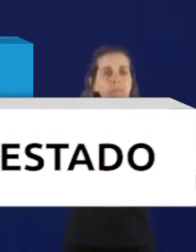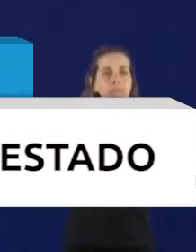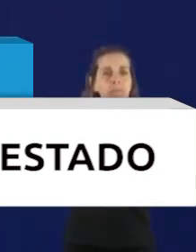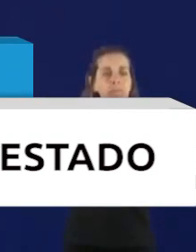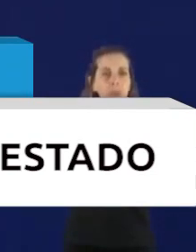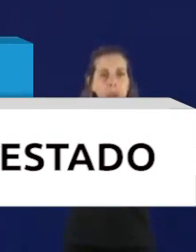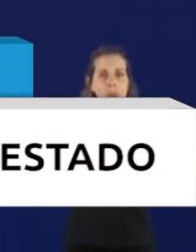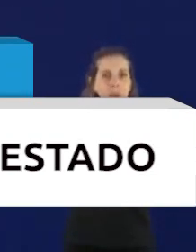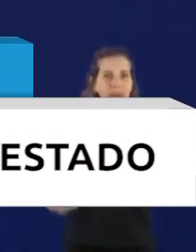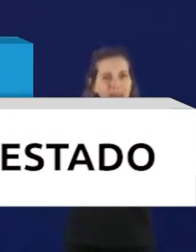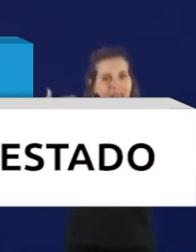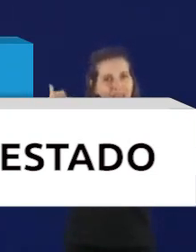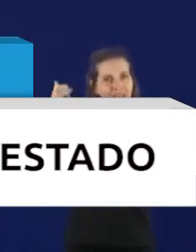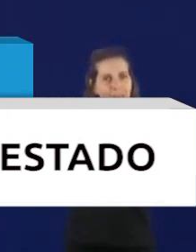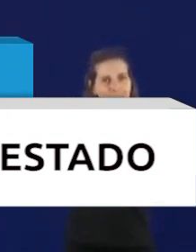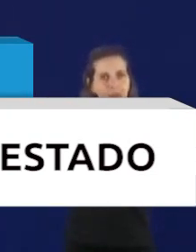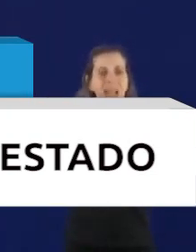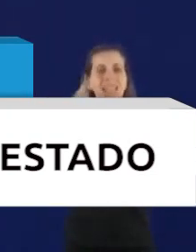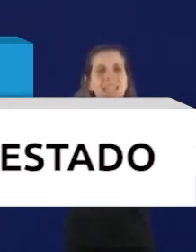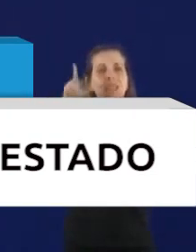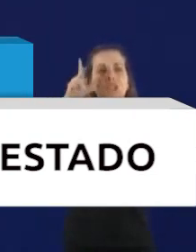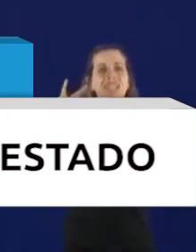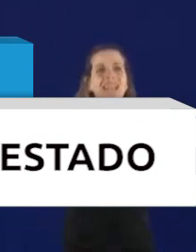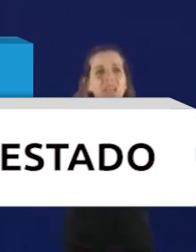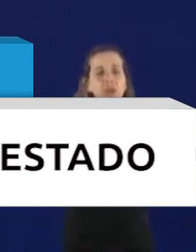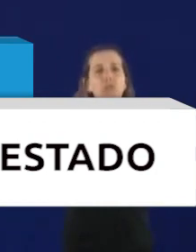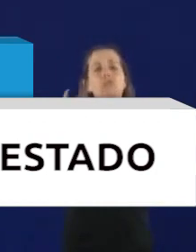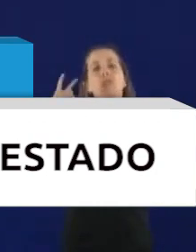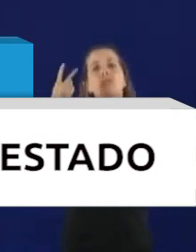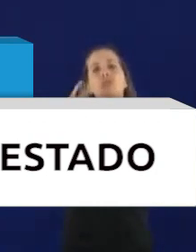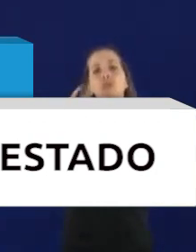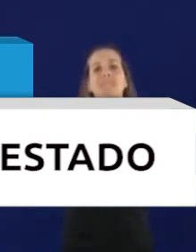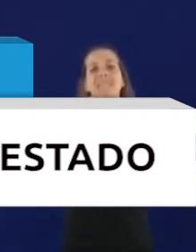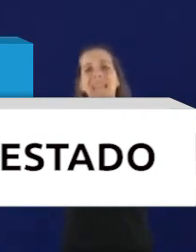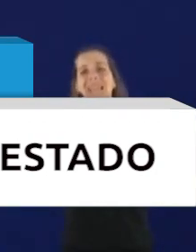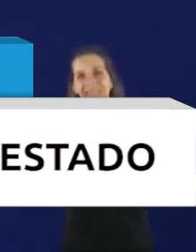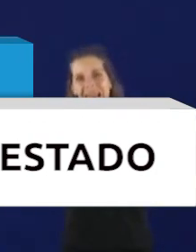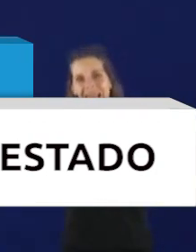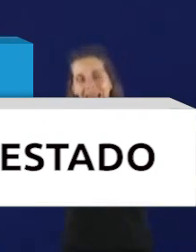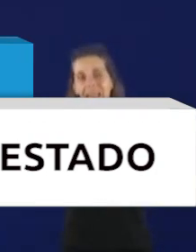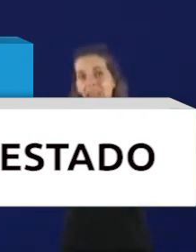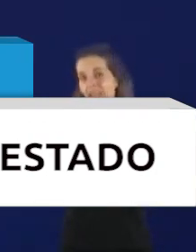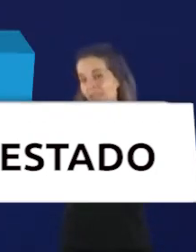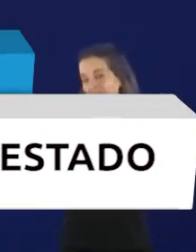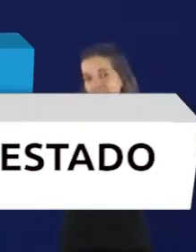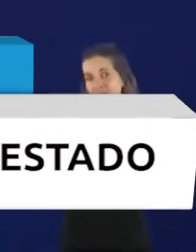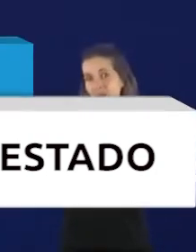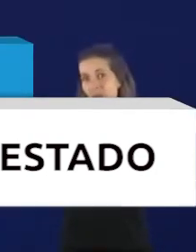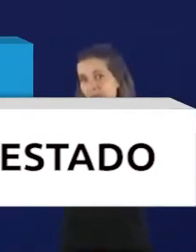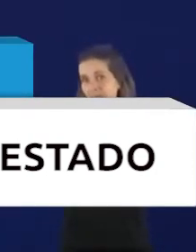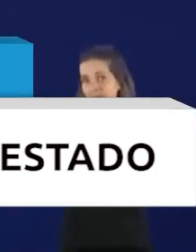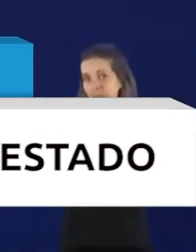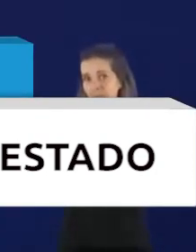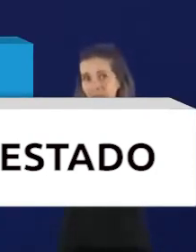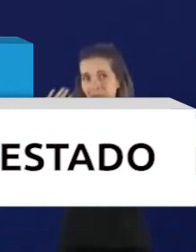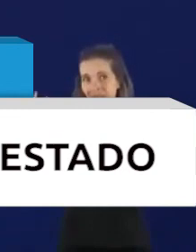el Gobierno Nacional contaba con 182 subsecretarías. A partir de allí, bajo la administración del presidente